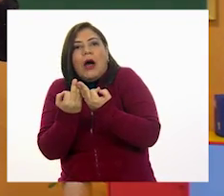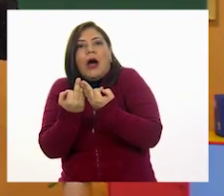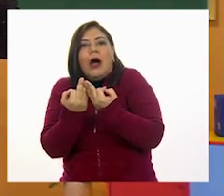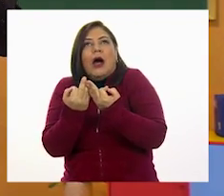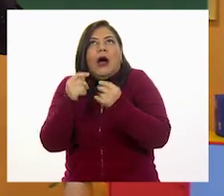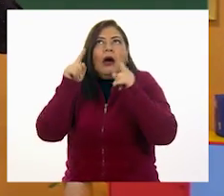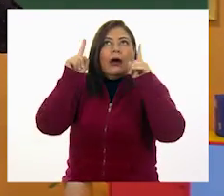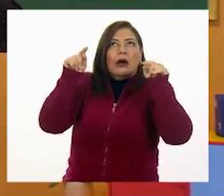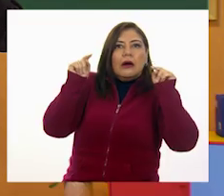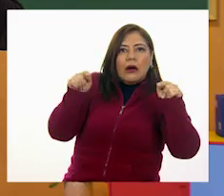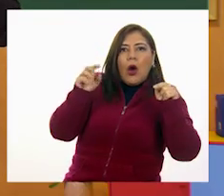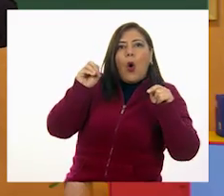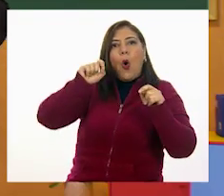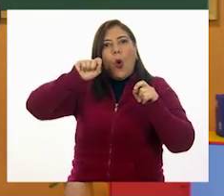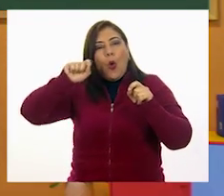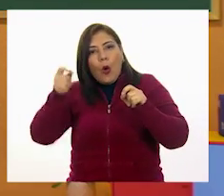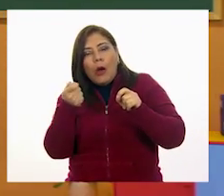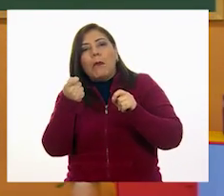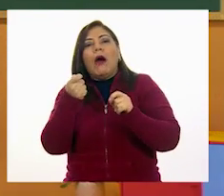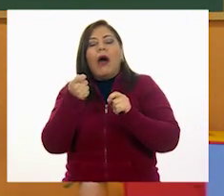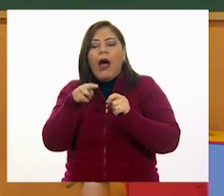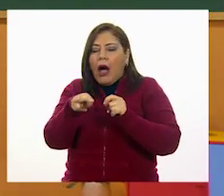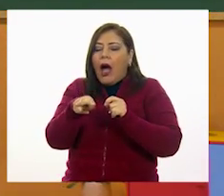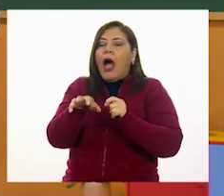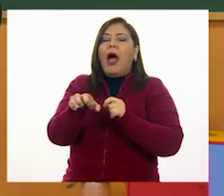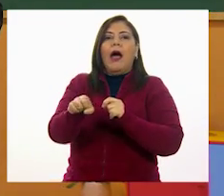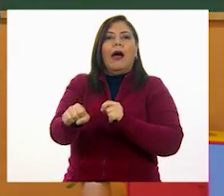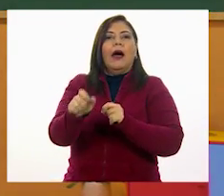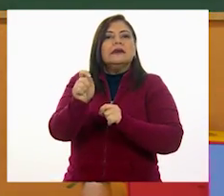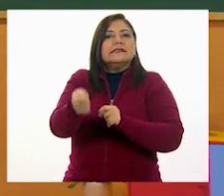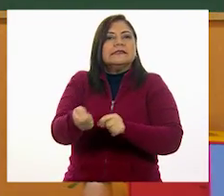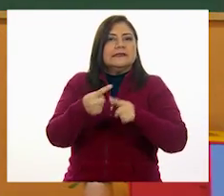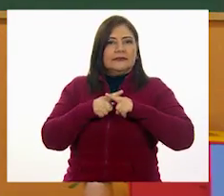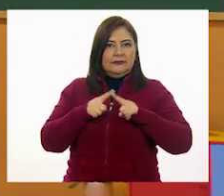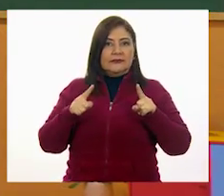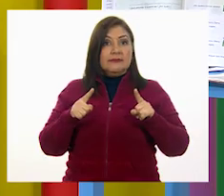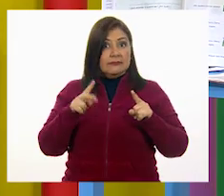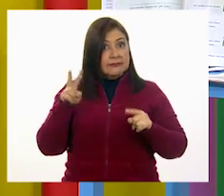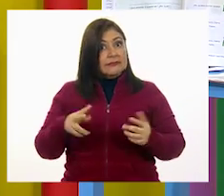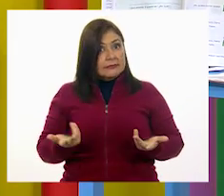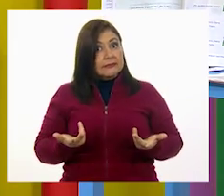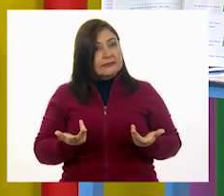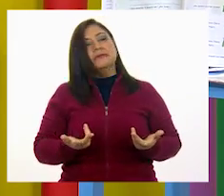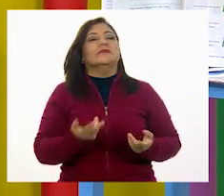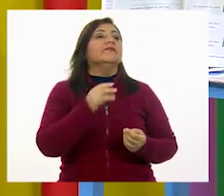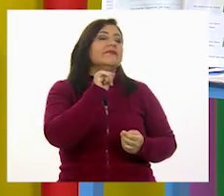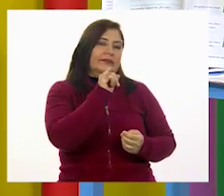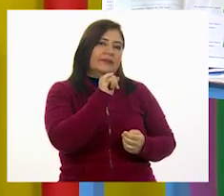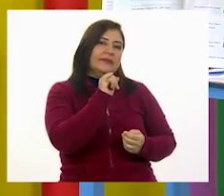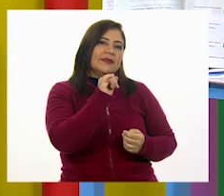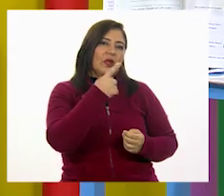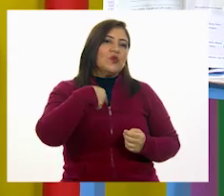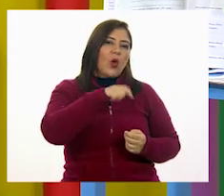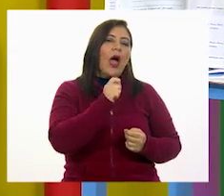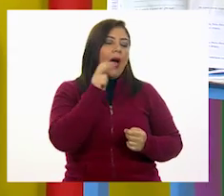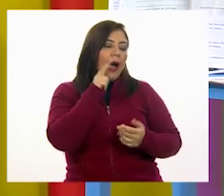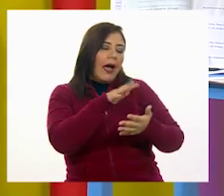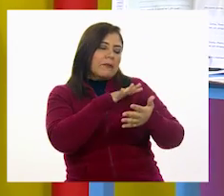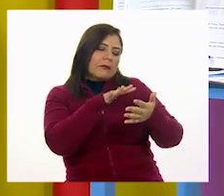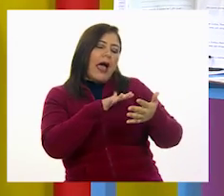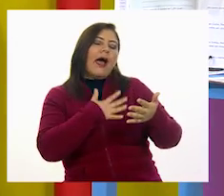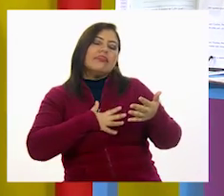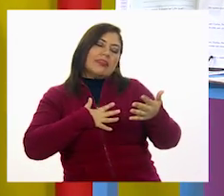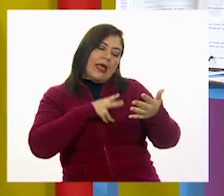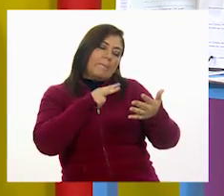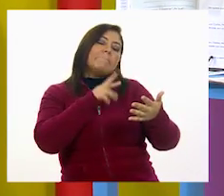la coma, voy a darle un sentido diferente. ¿Verdad que sí? Sí, y disfrutamos mucho más lo que estamos